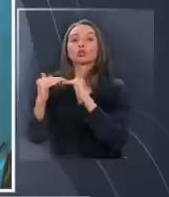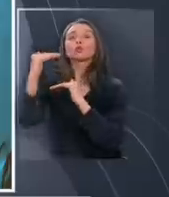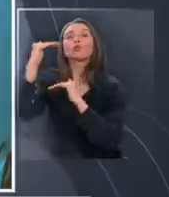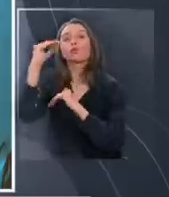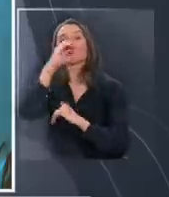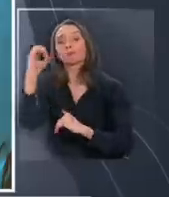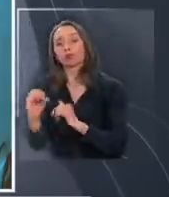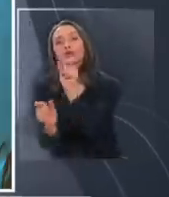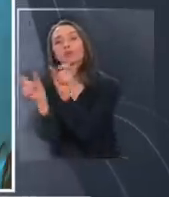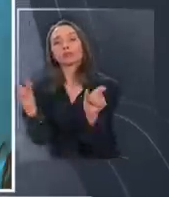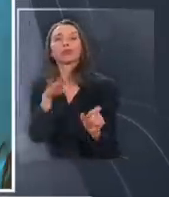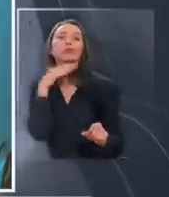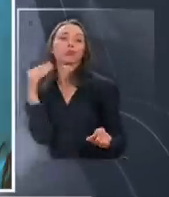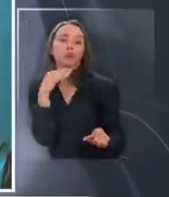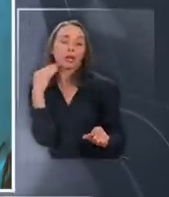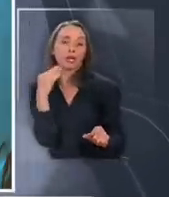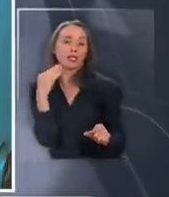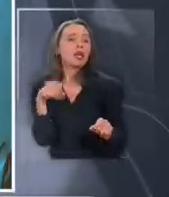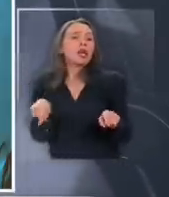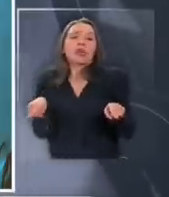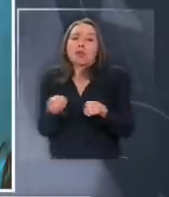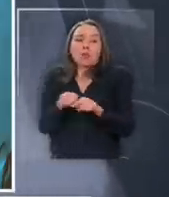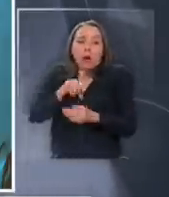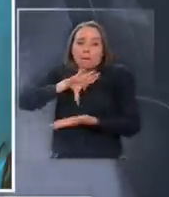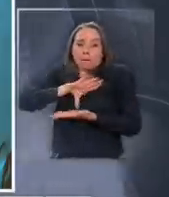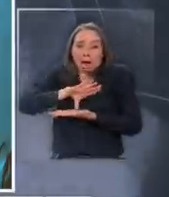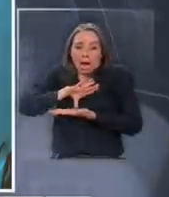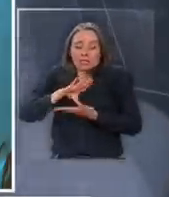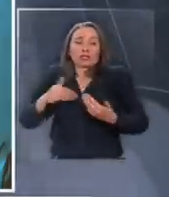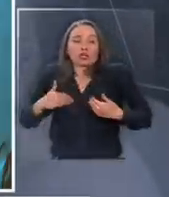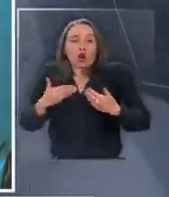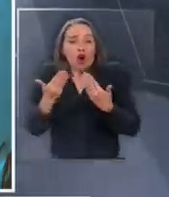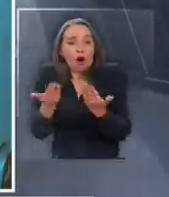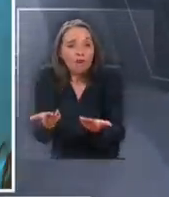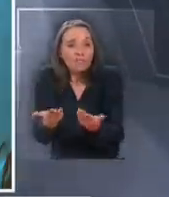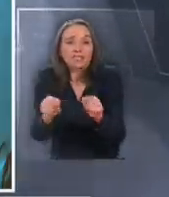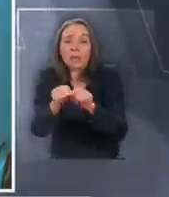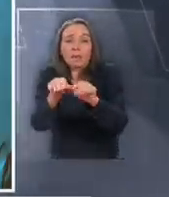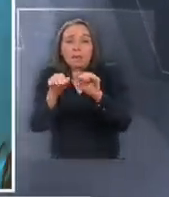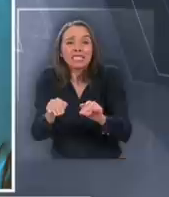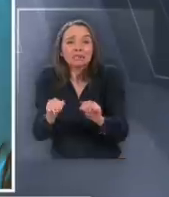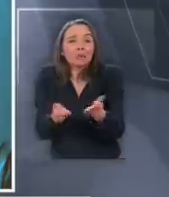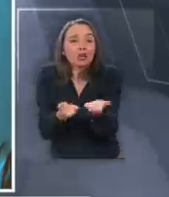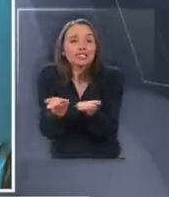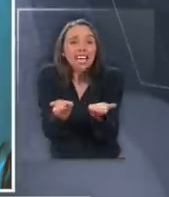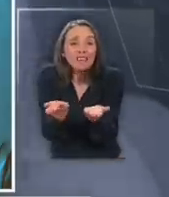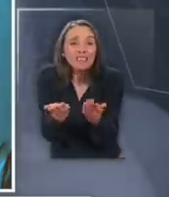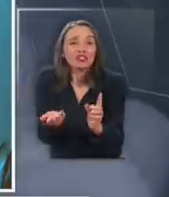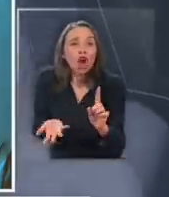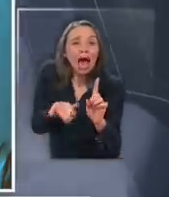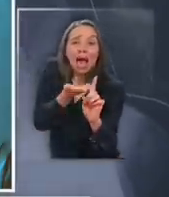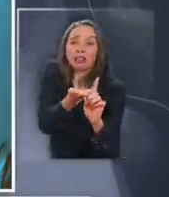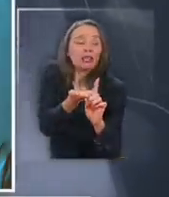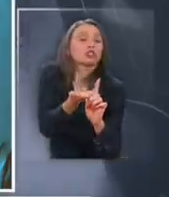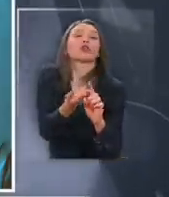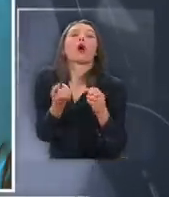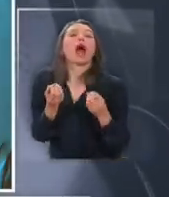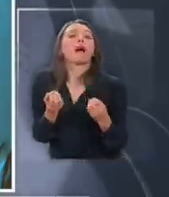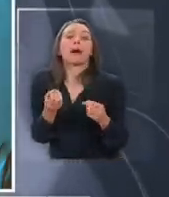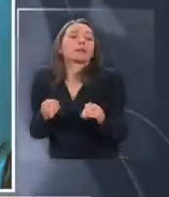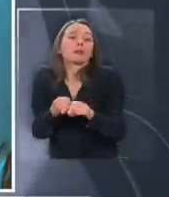letalidad. Aunque uno ofrezca el mismo servicio, ocurren dos fenómenos. Por un